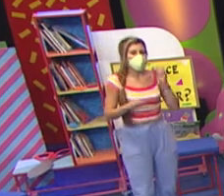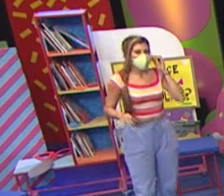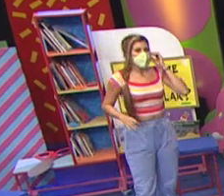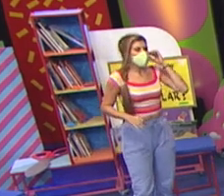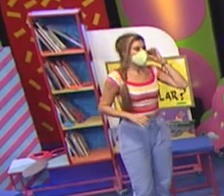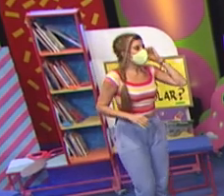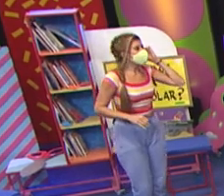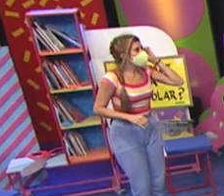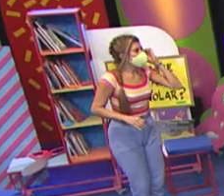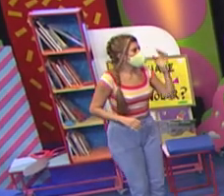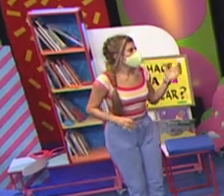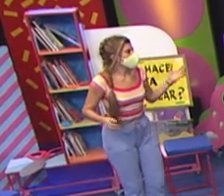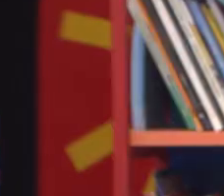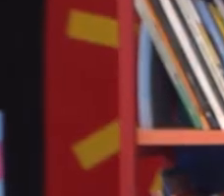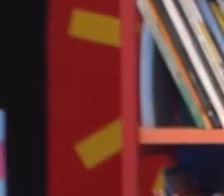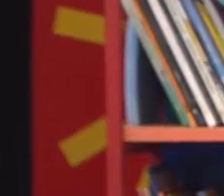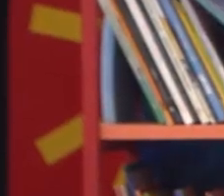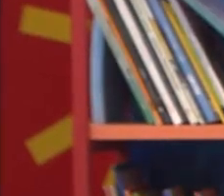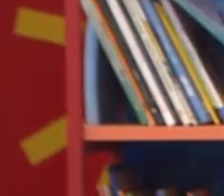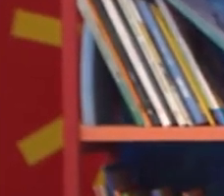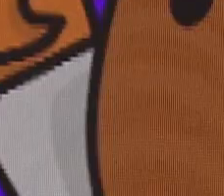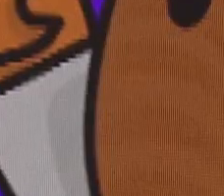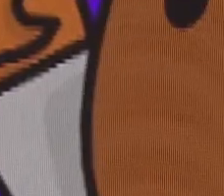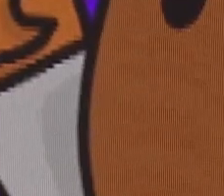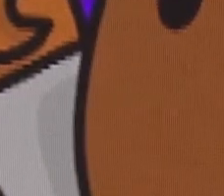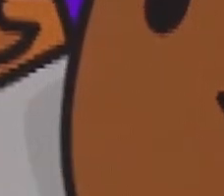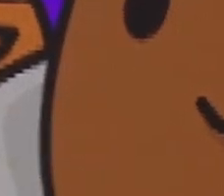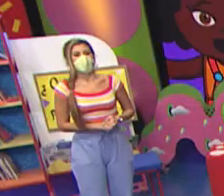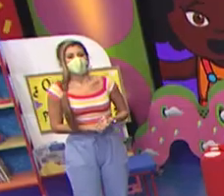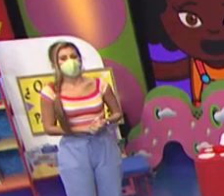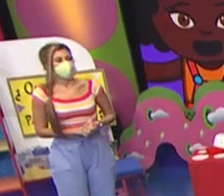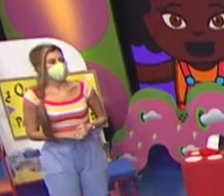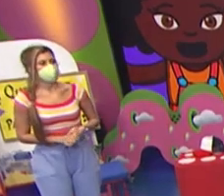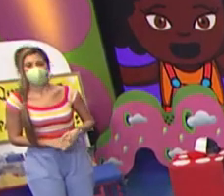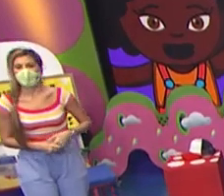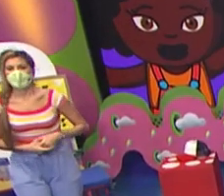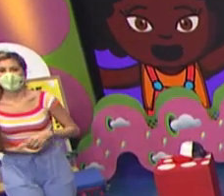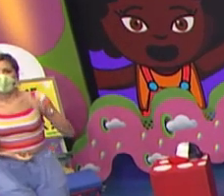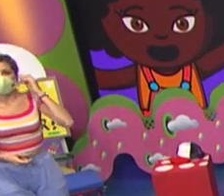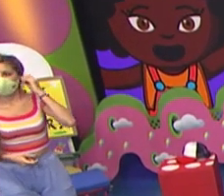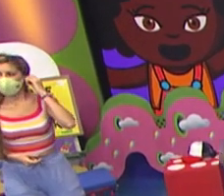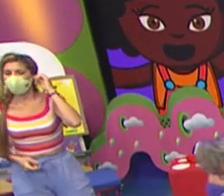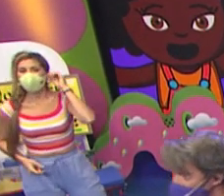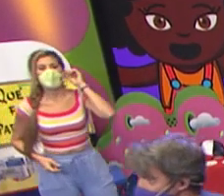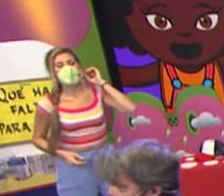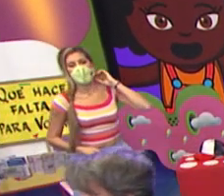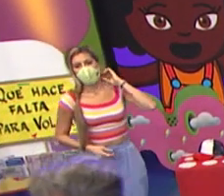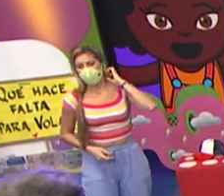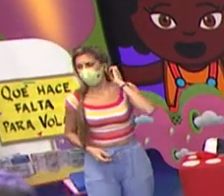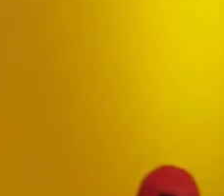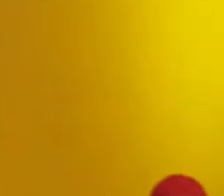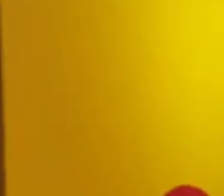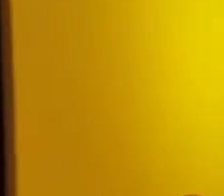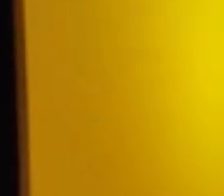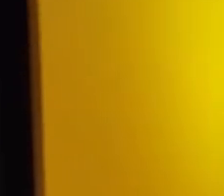Totalmente. Muy bueno. Gracias, Vir, por haber estado aquí en esta clase. Gracias, gracias, gracias, gracias. Ahora vamos a responder el